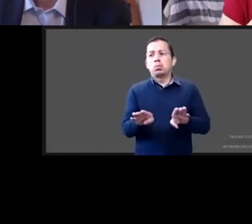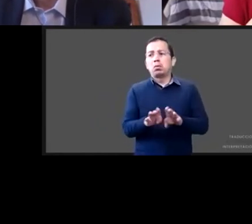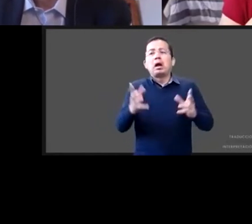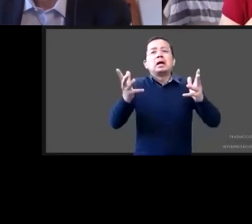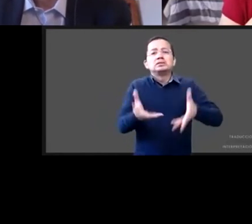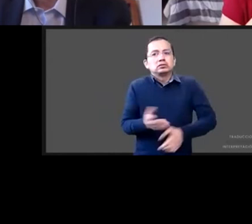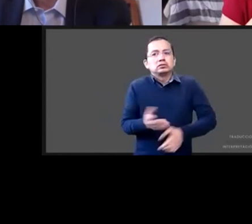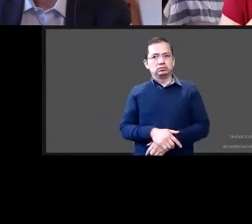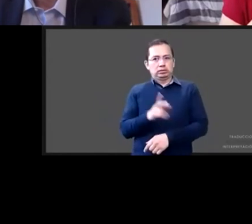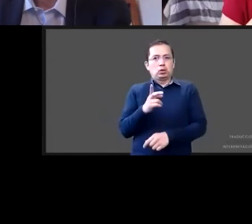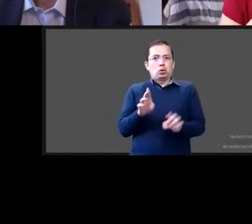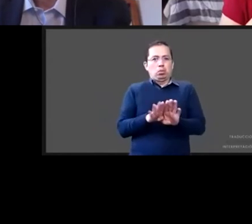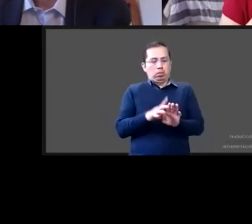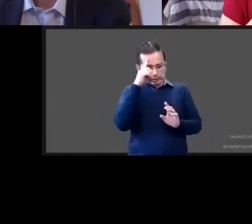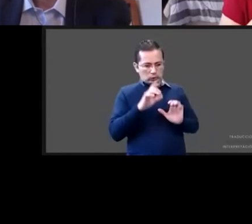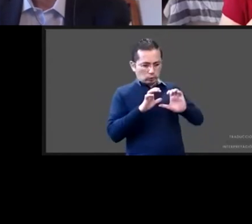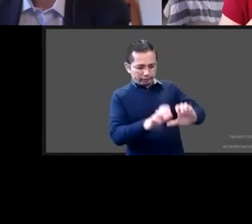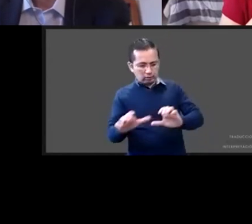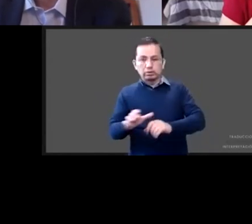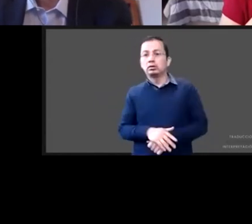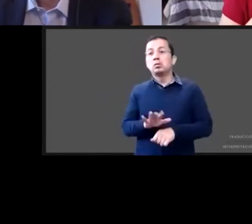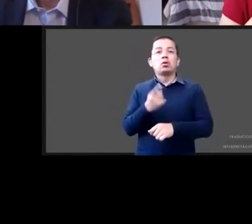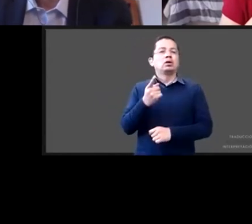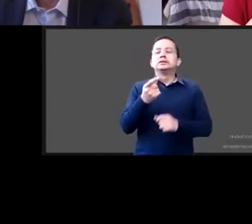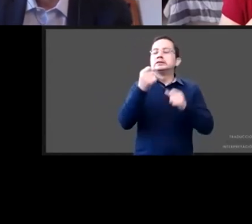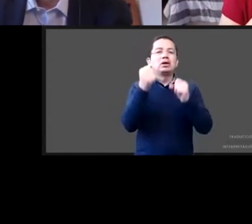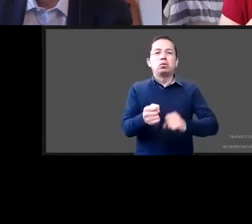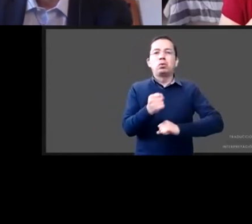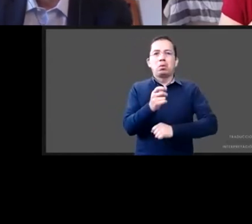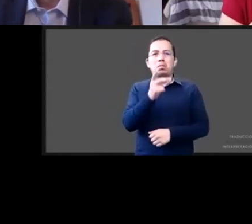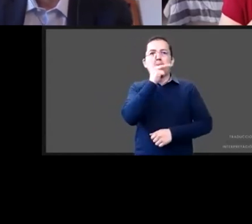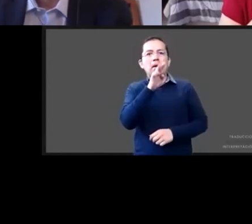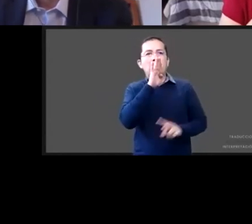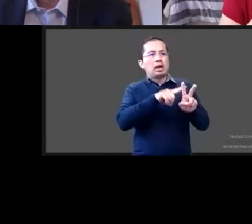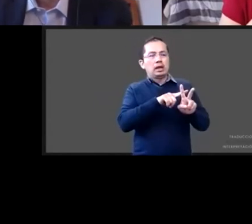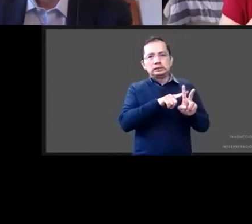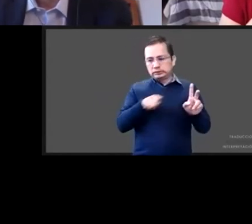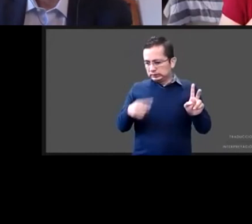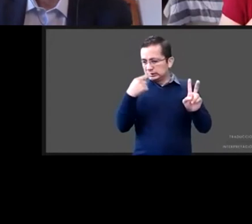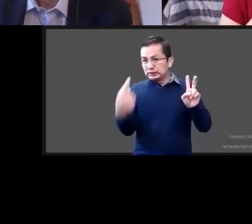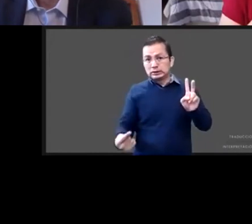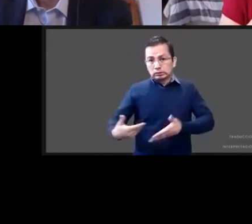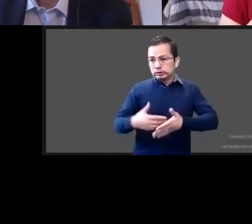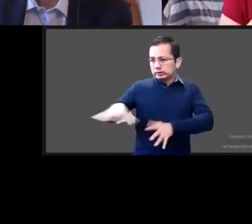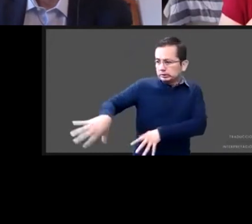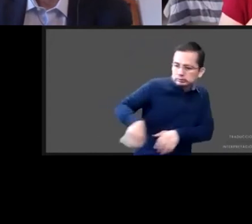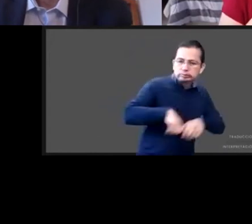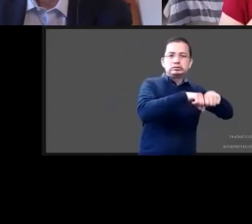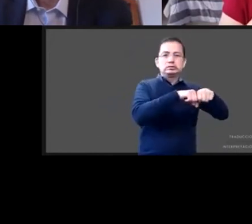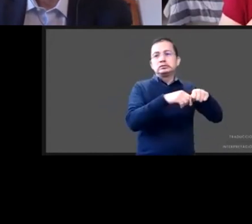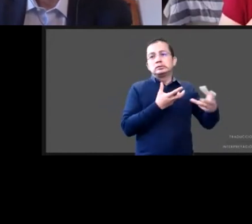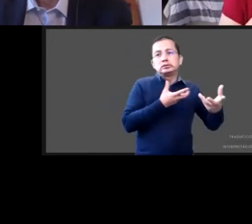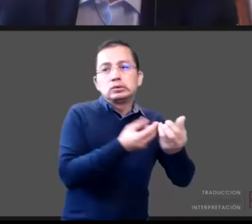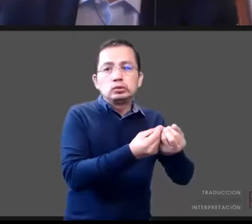los más chiquitos es que su mamá o su papá se los van a llevar a trabajar, sobre todo aquellos que están en el sector informal. Lo que,